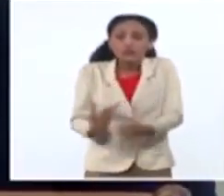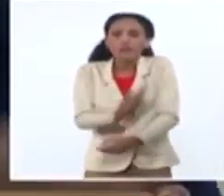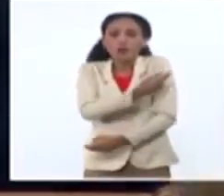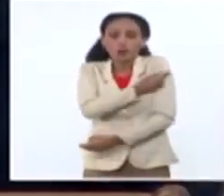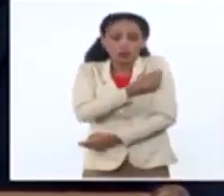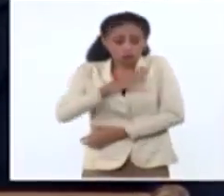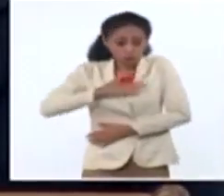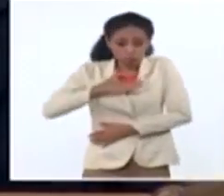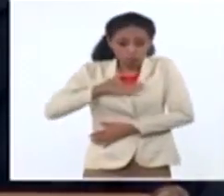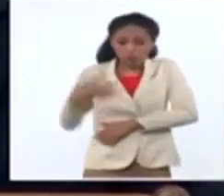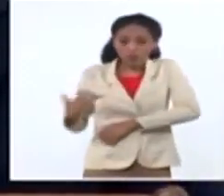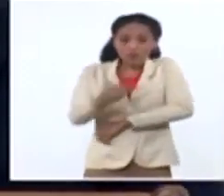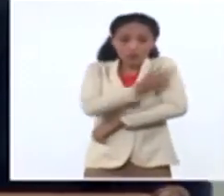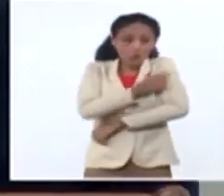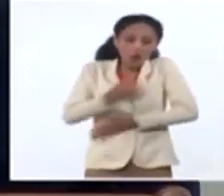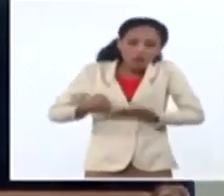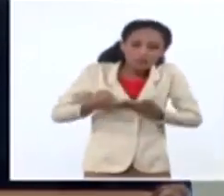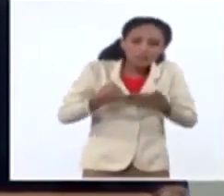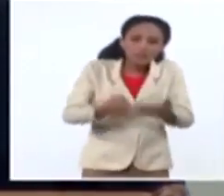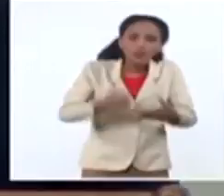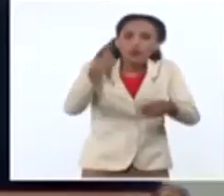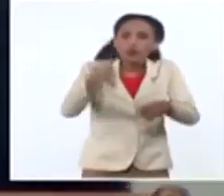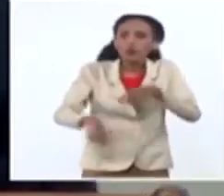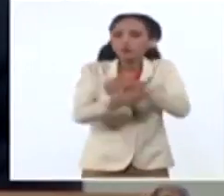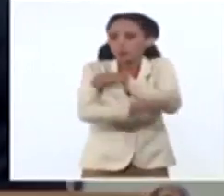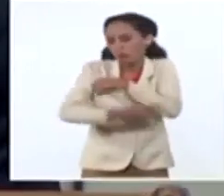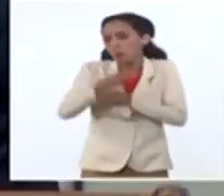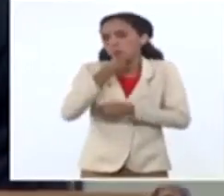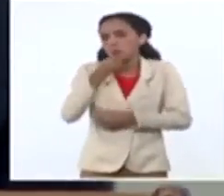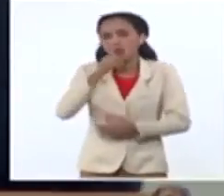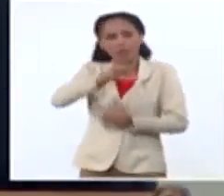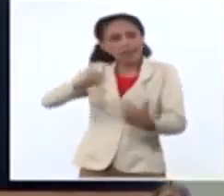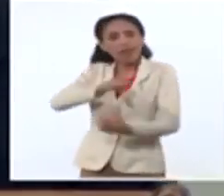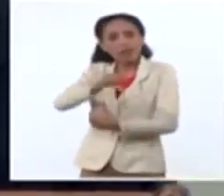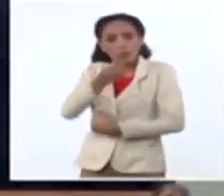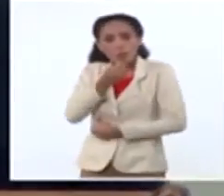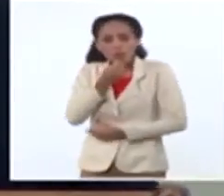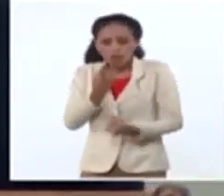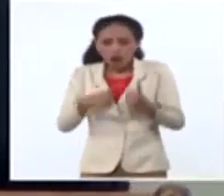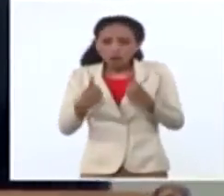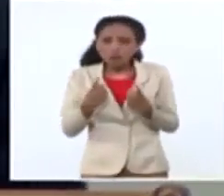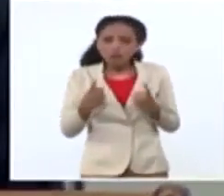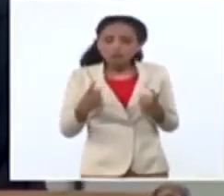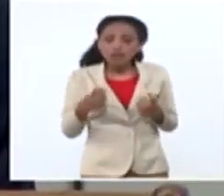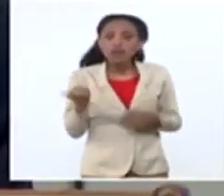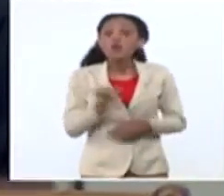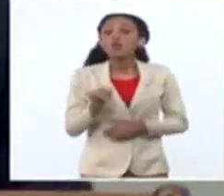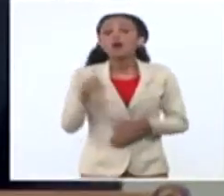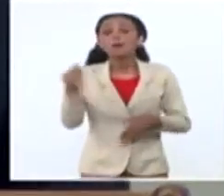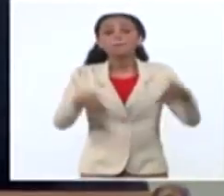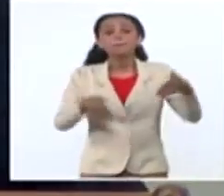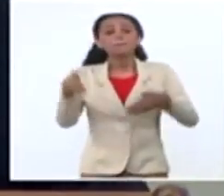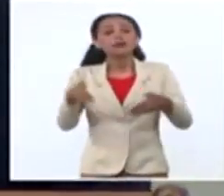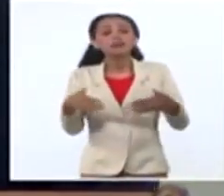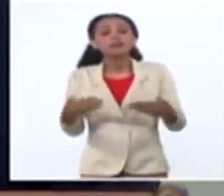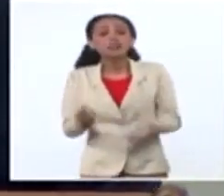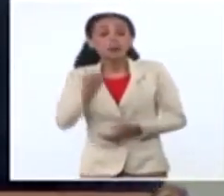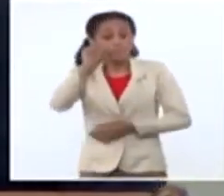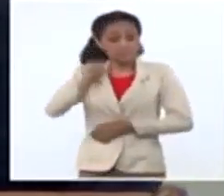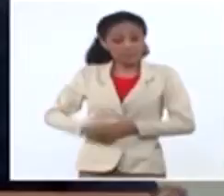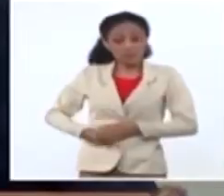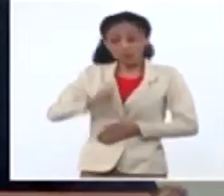ellas, que podría estar en el Caribe, incluso con la participación de personal de la